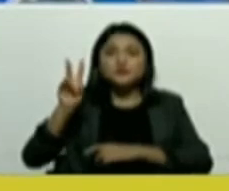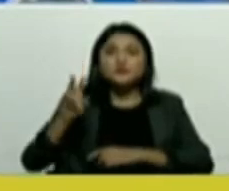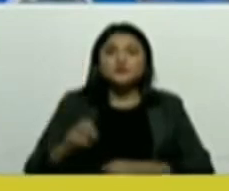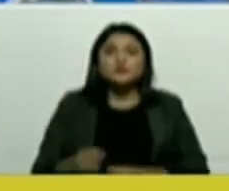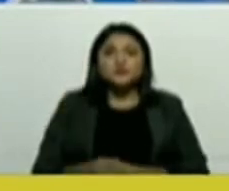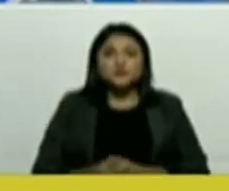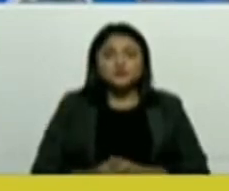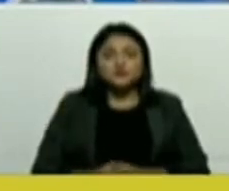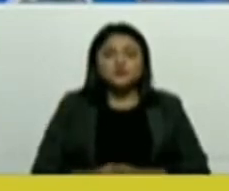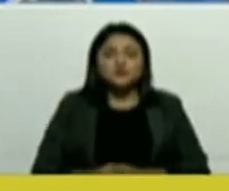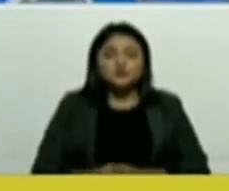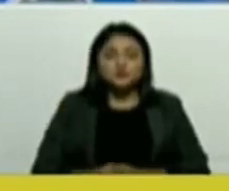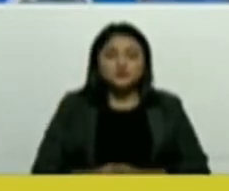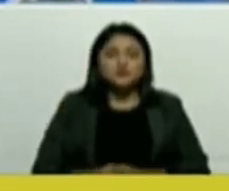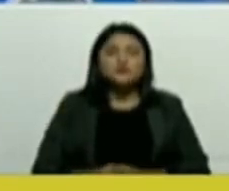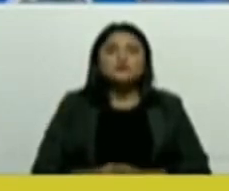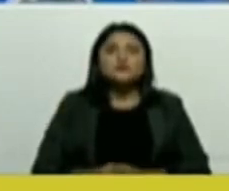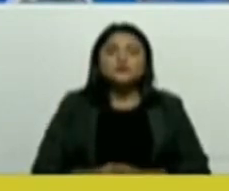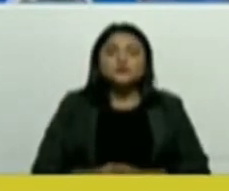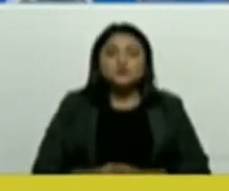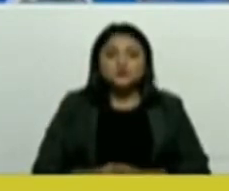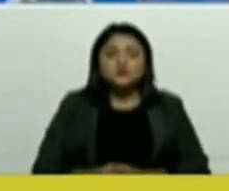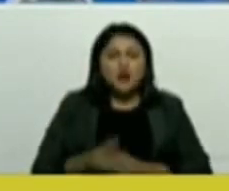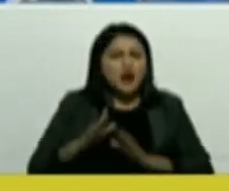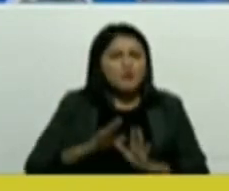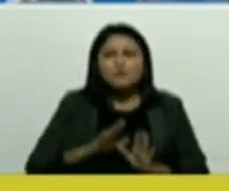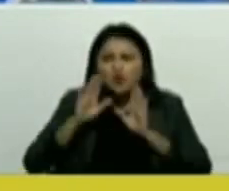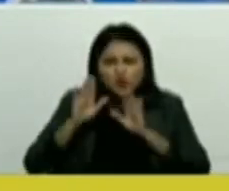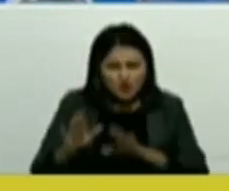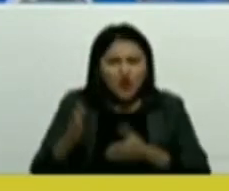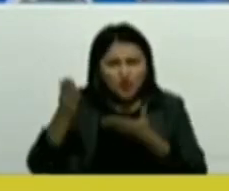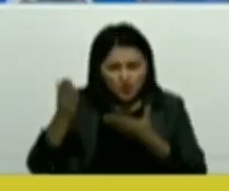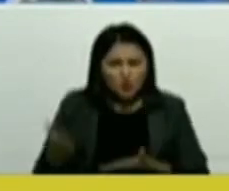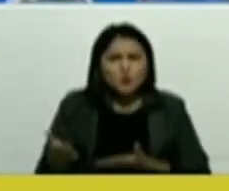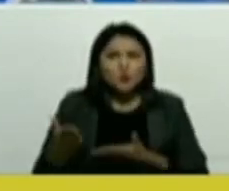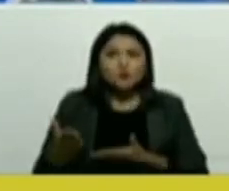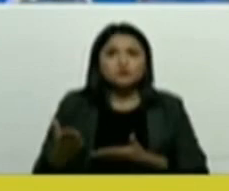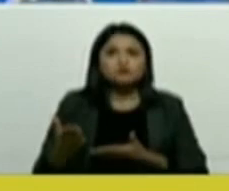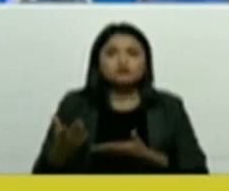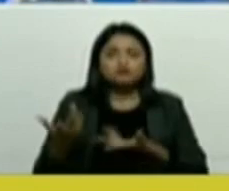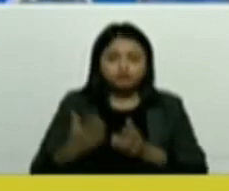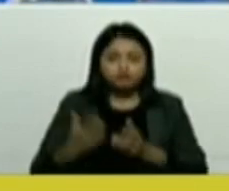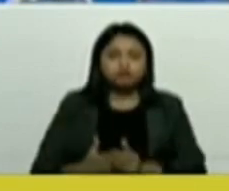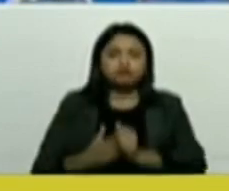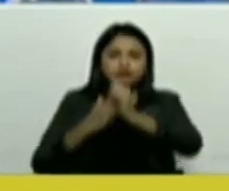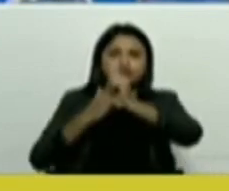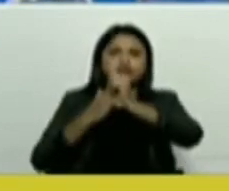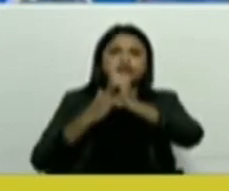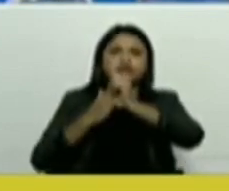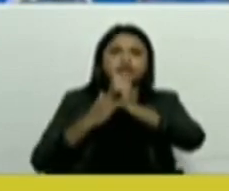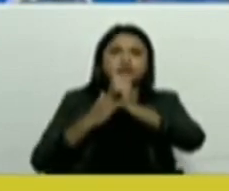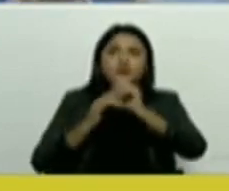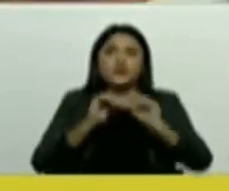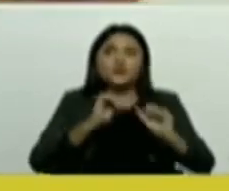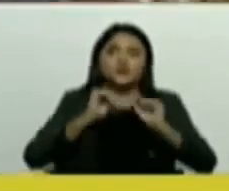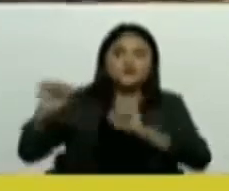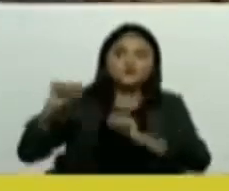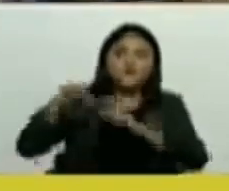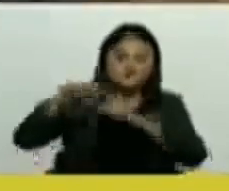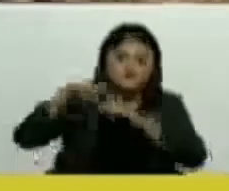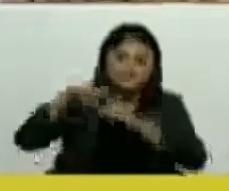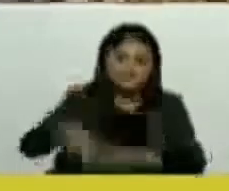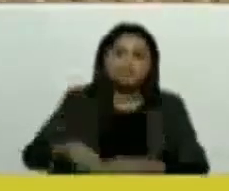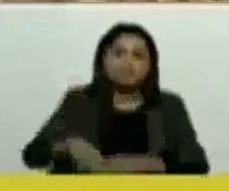against white racism, fueran apoyados y se levantaran en contra